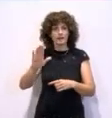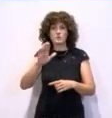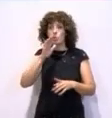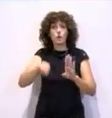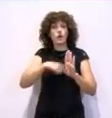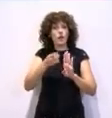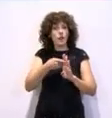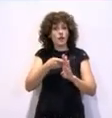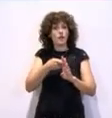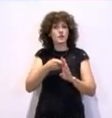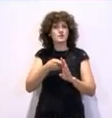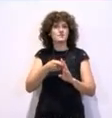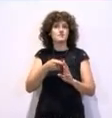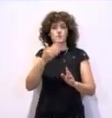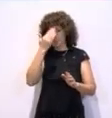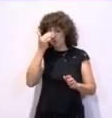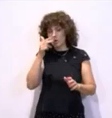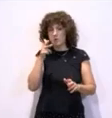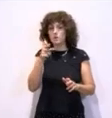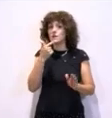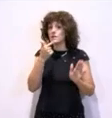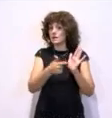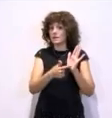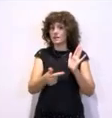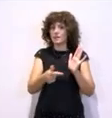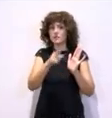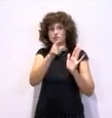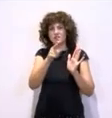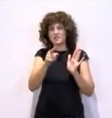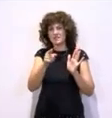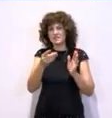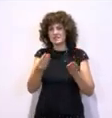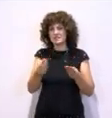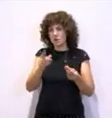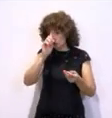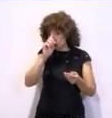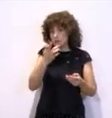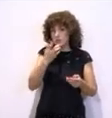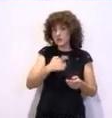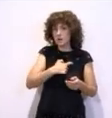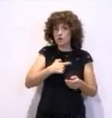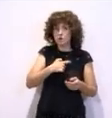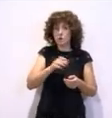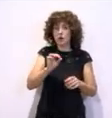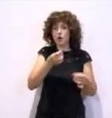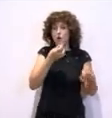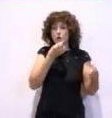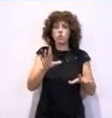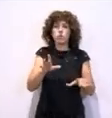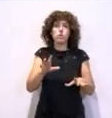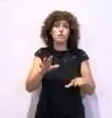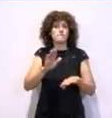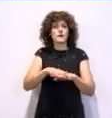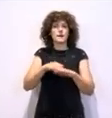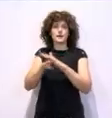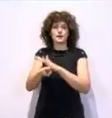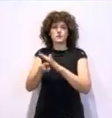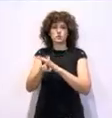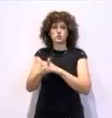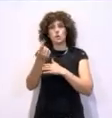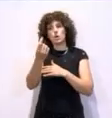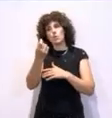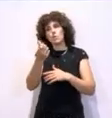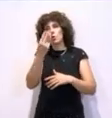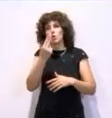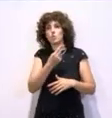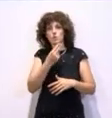Memoria Democrática, y ustedes efectivamente, no sé si les han comisionado, si han delegado en ustedes para que gestione, pero con un compromiso